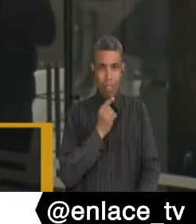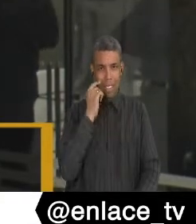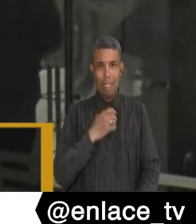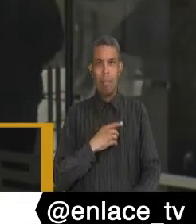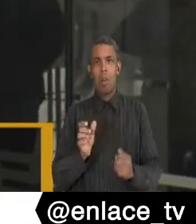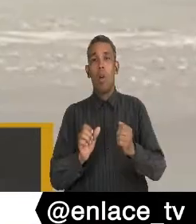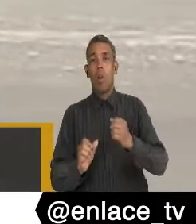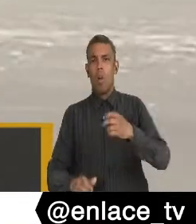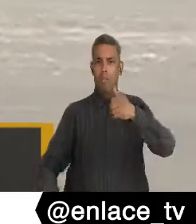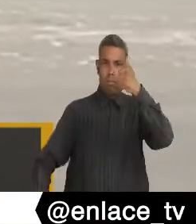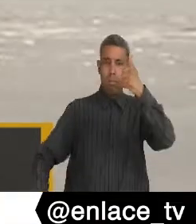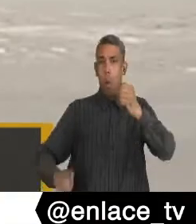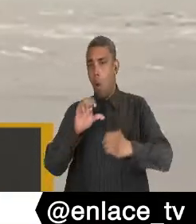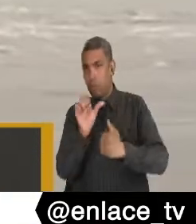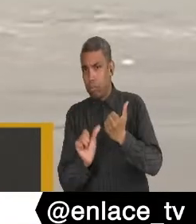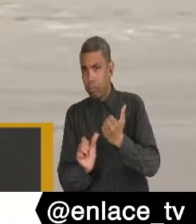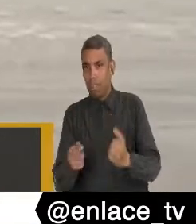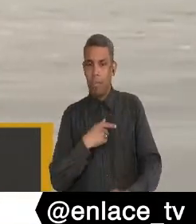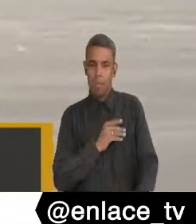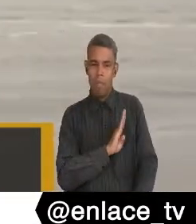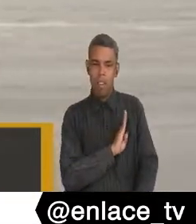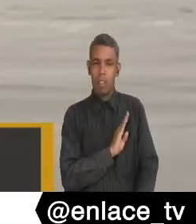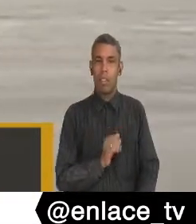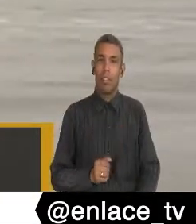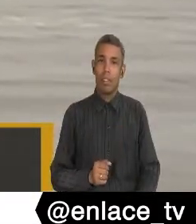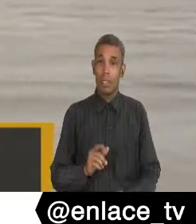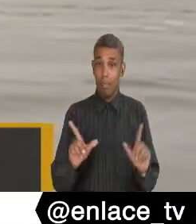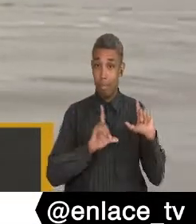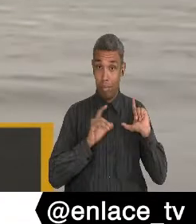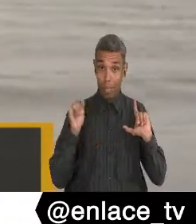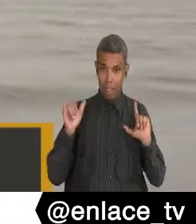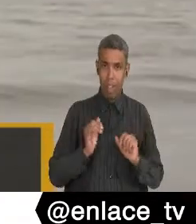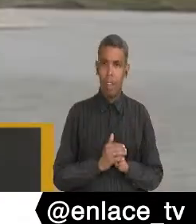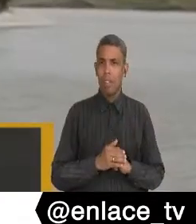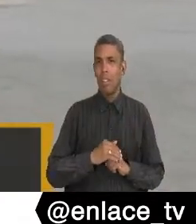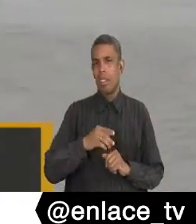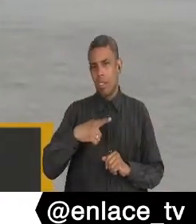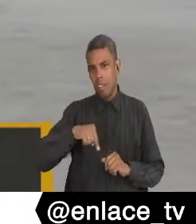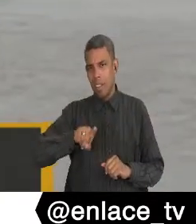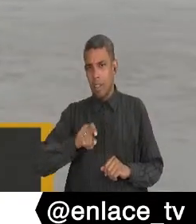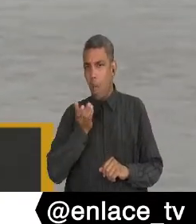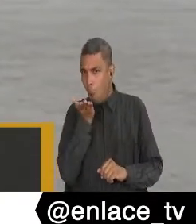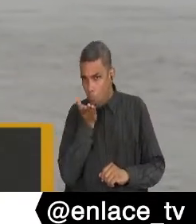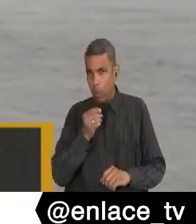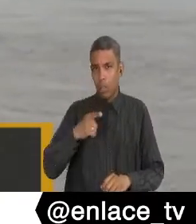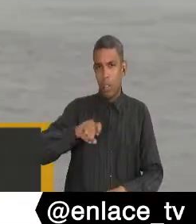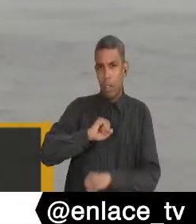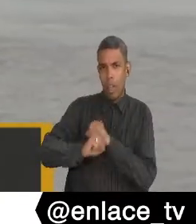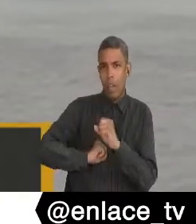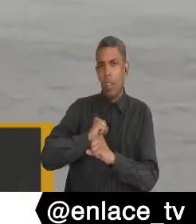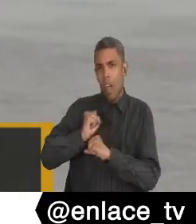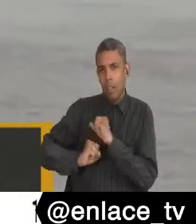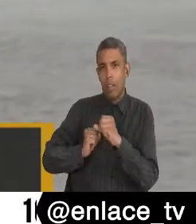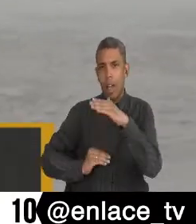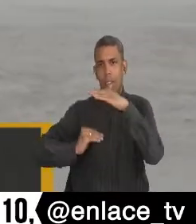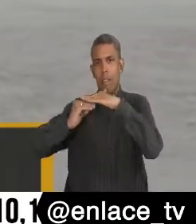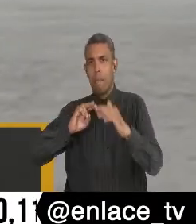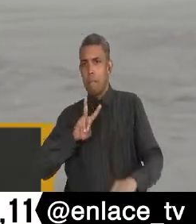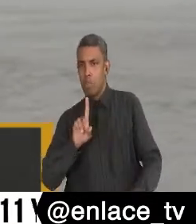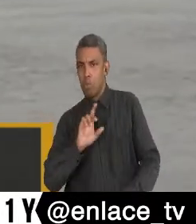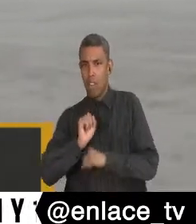necesita ser bachiller, tener entre 16 a 21 años. También se puede ingresar para suboficial siendo técnico